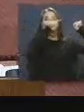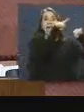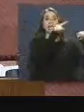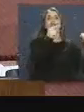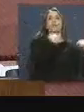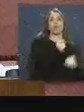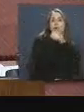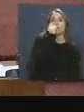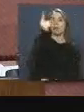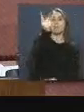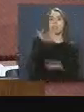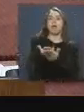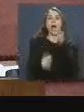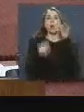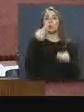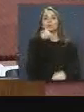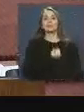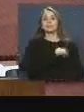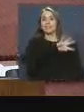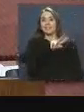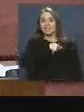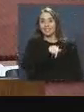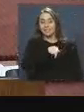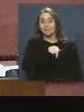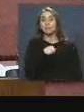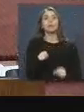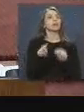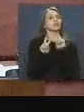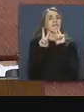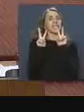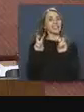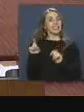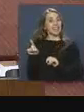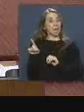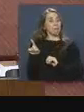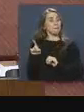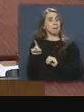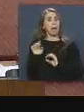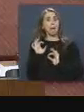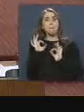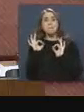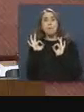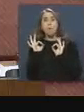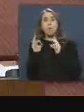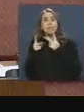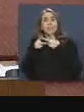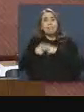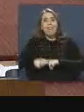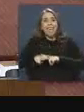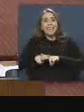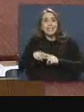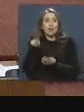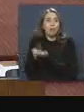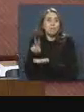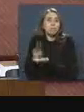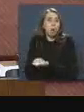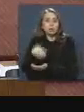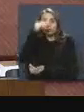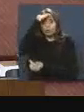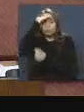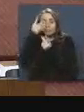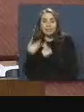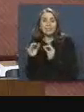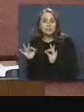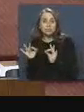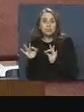penal y a sabiendas de que se trata de materias altamente técnicas y especializadas y aún a costa de